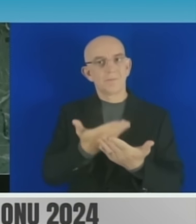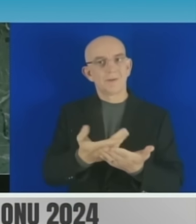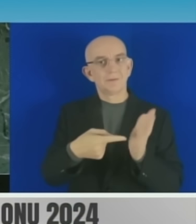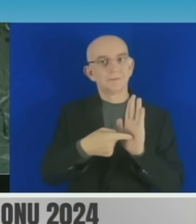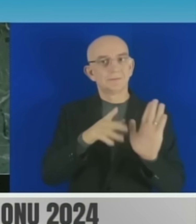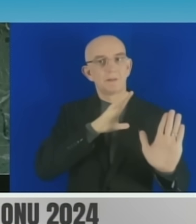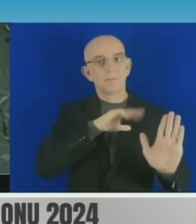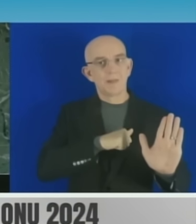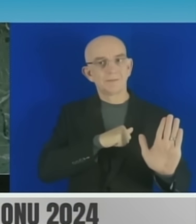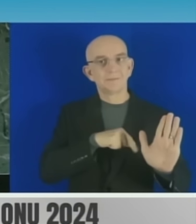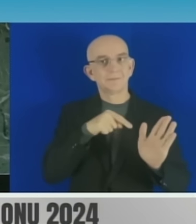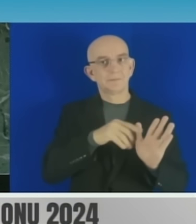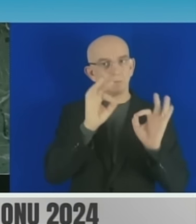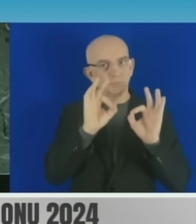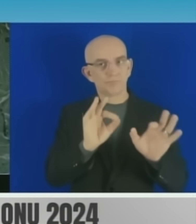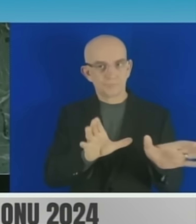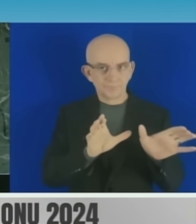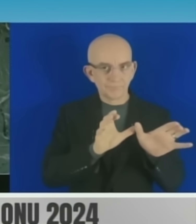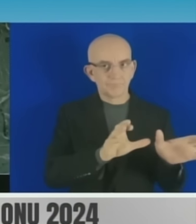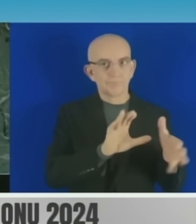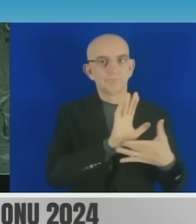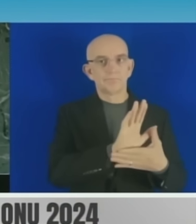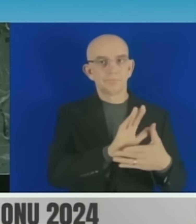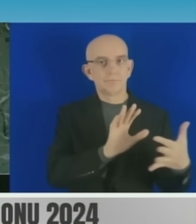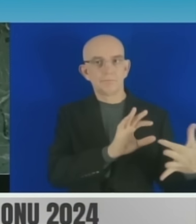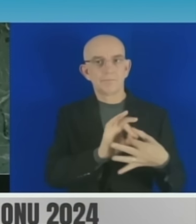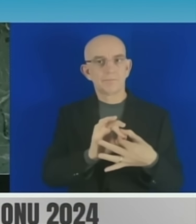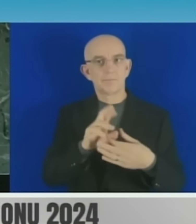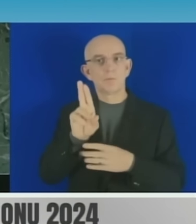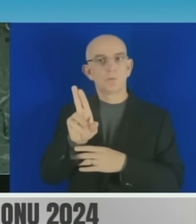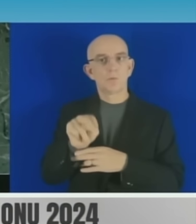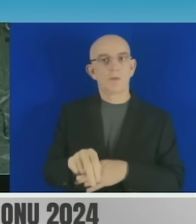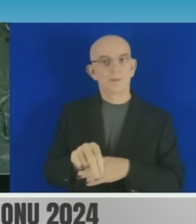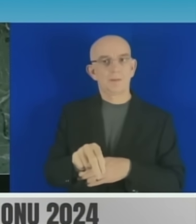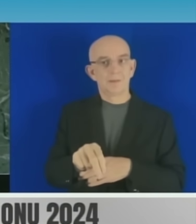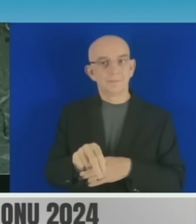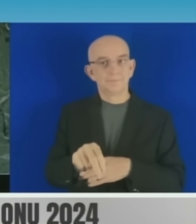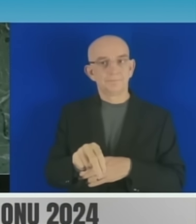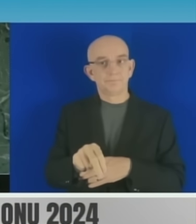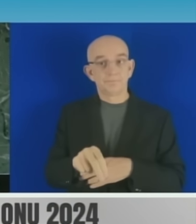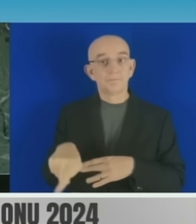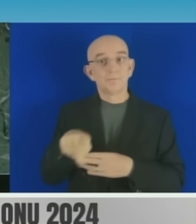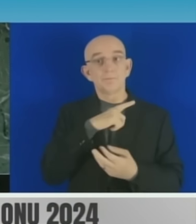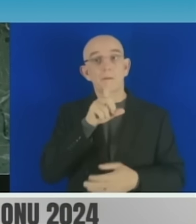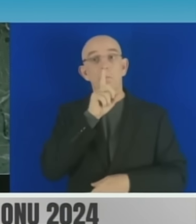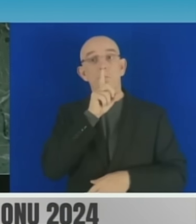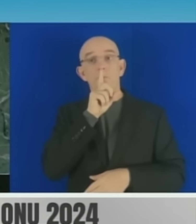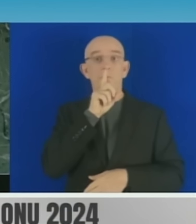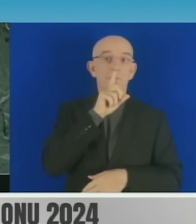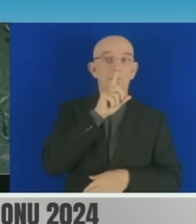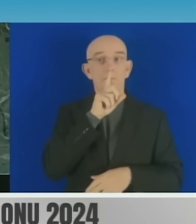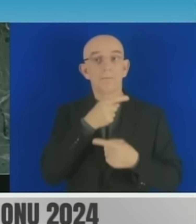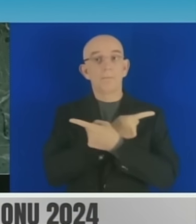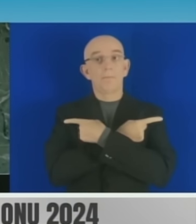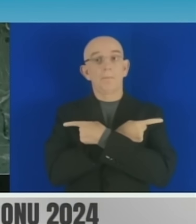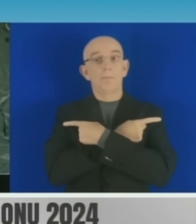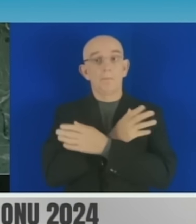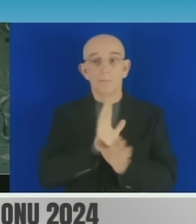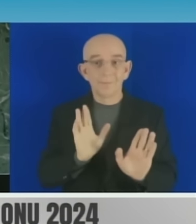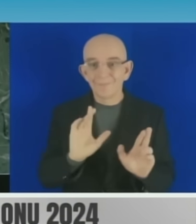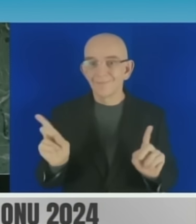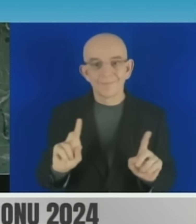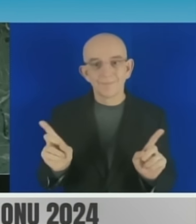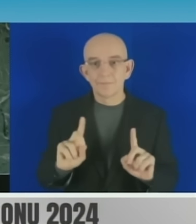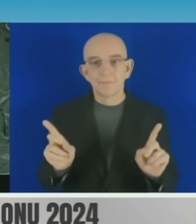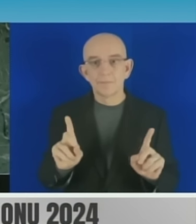Guardar silencio no es una opción, pues ello solo ha terminado por envalentonar a la